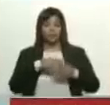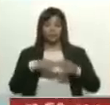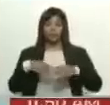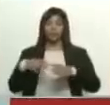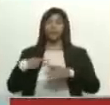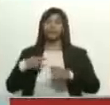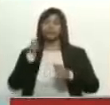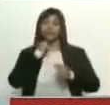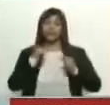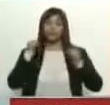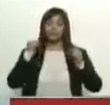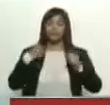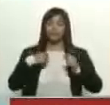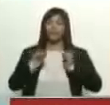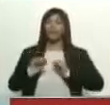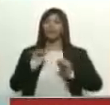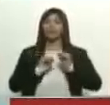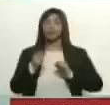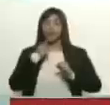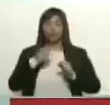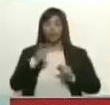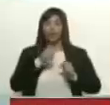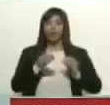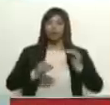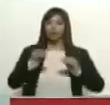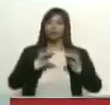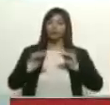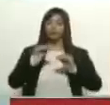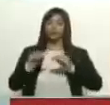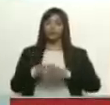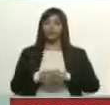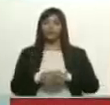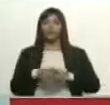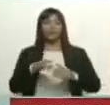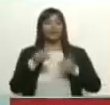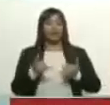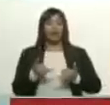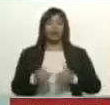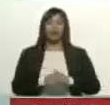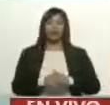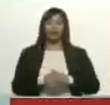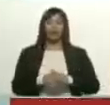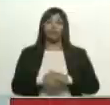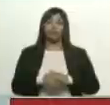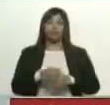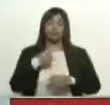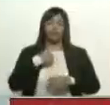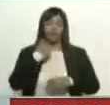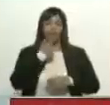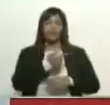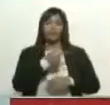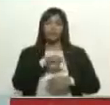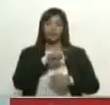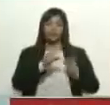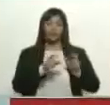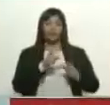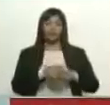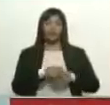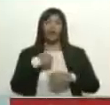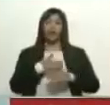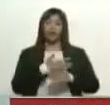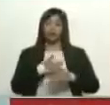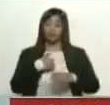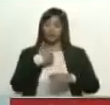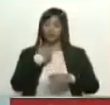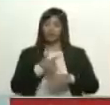defensa, como siempre, le buscaron un disfraz, un ropaje. Y en este caso fue tildarlos a estos sujetos que acabo de